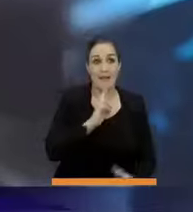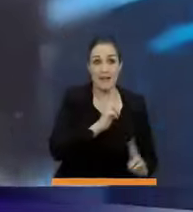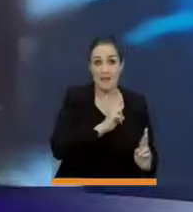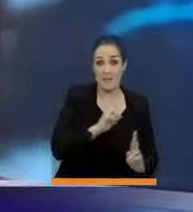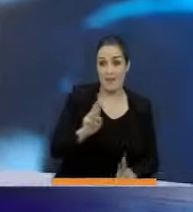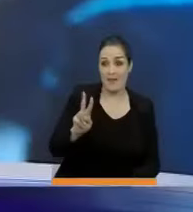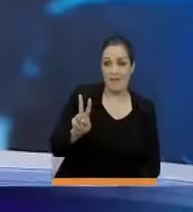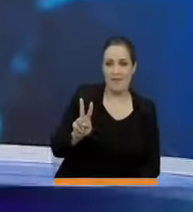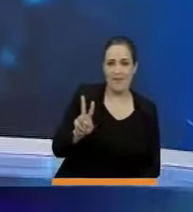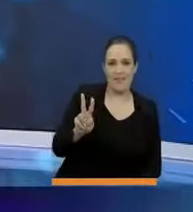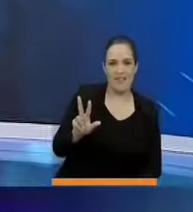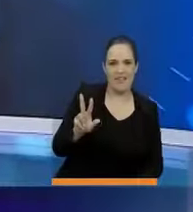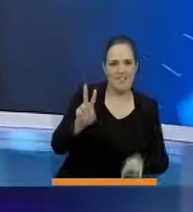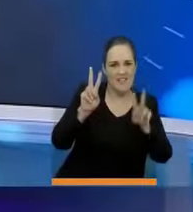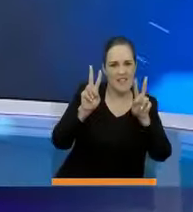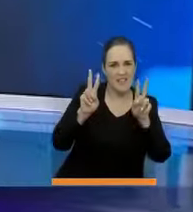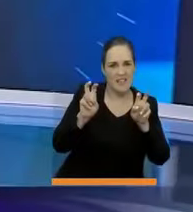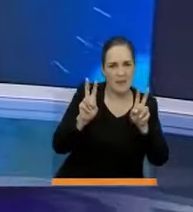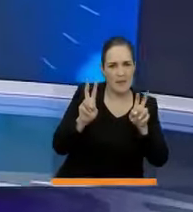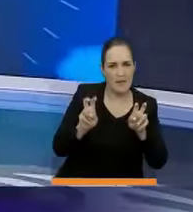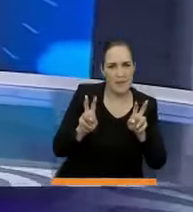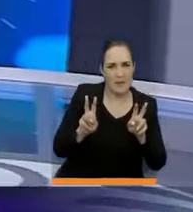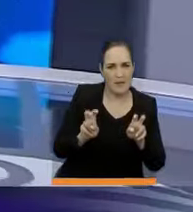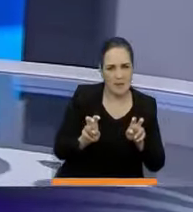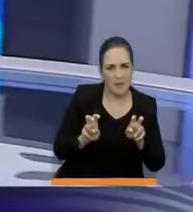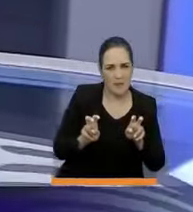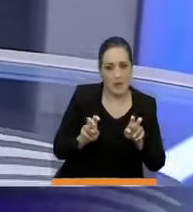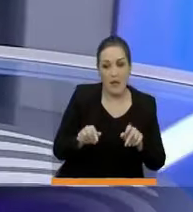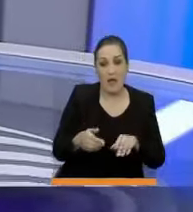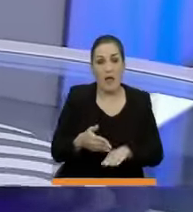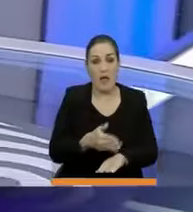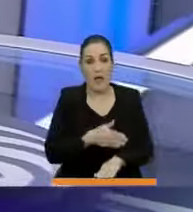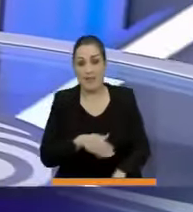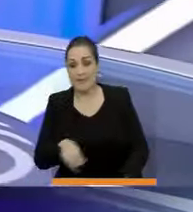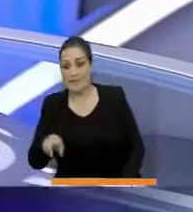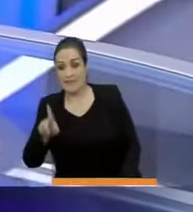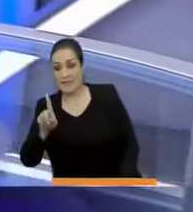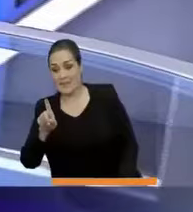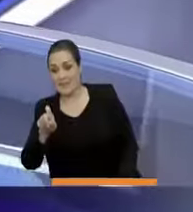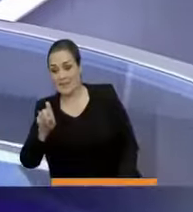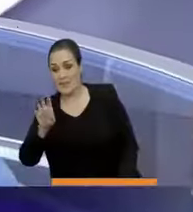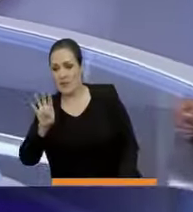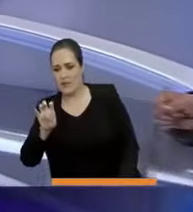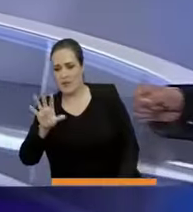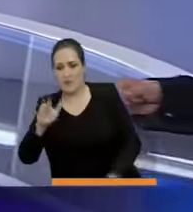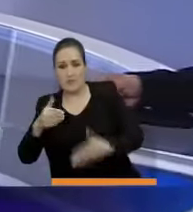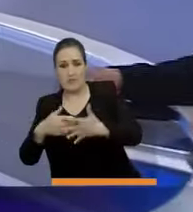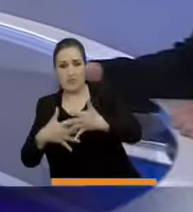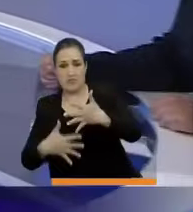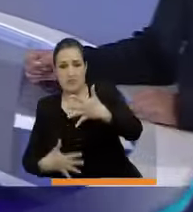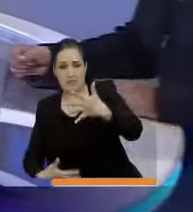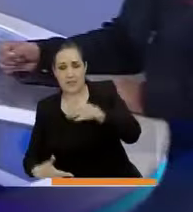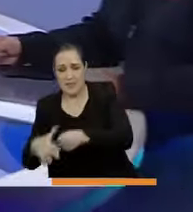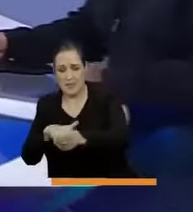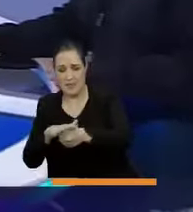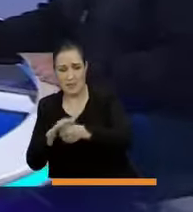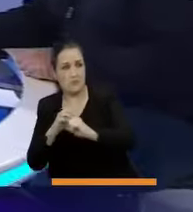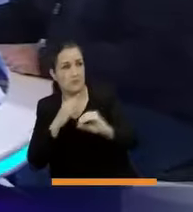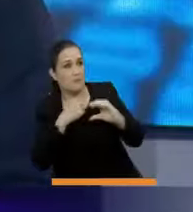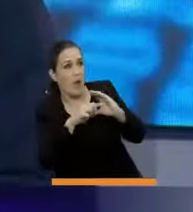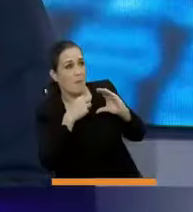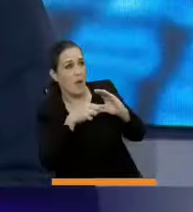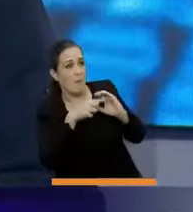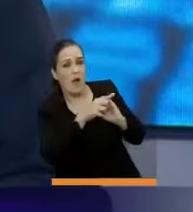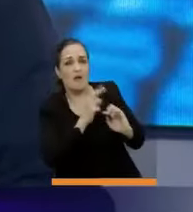qué temas abordan, y de los que pasó de las 695, temas importantes que definitivamente no le hayan dado una respuesta?